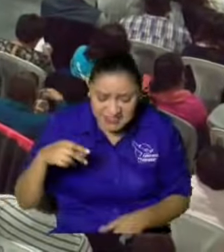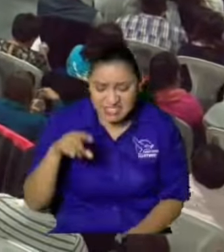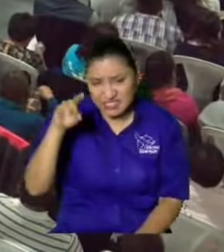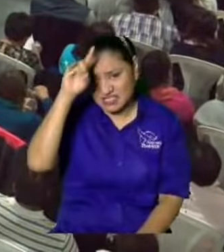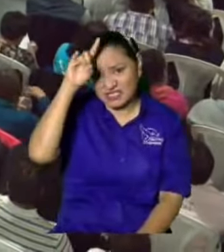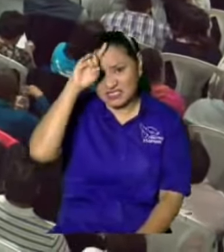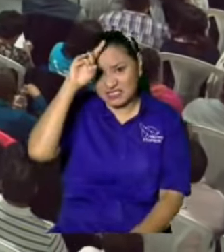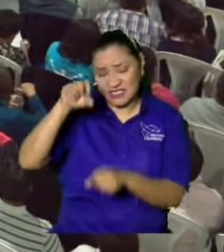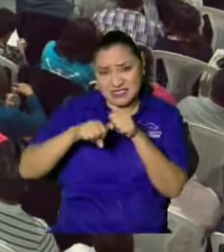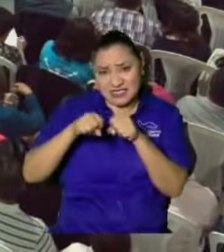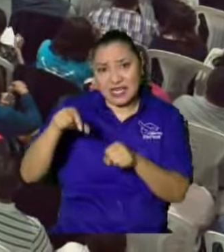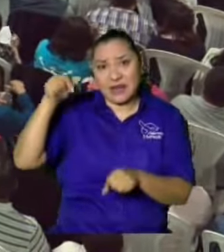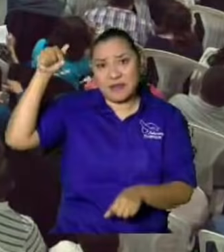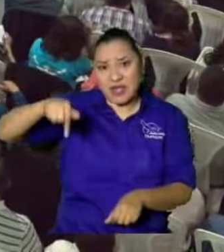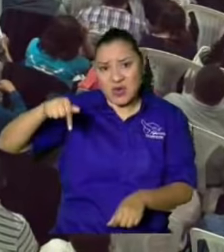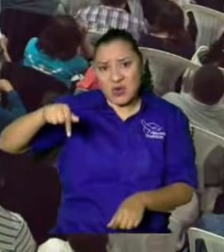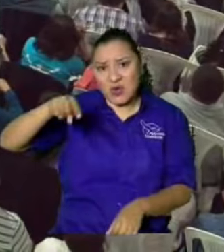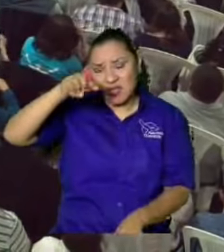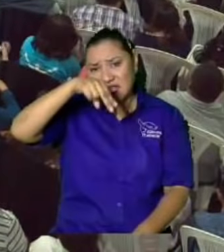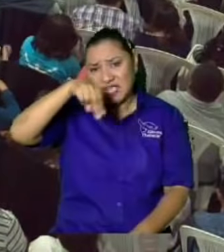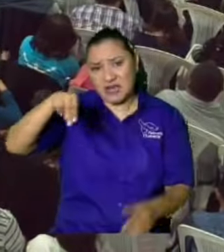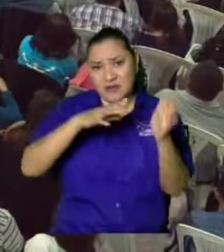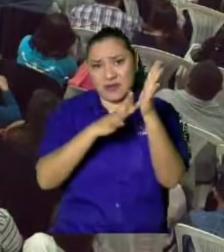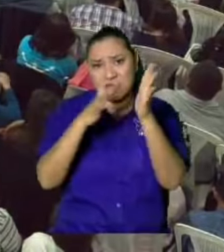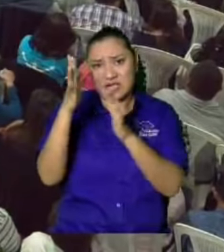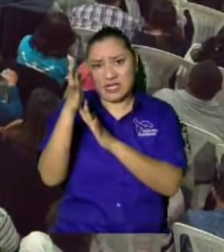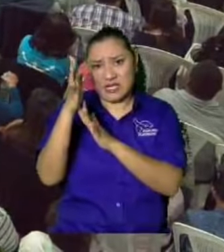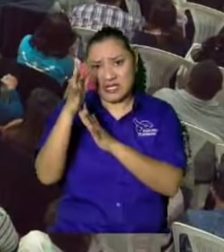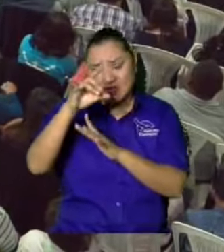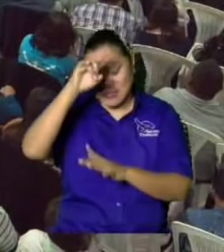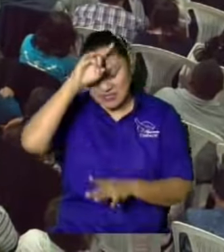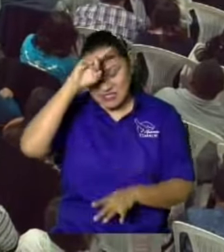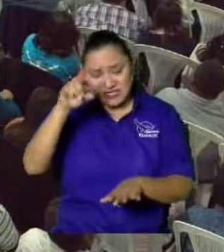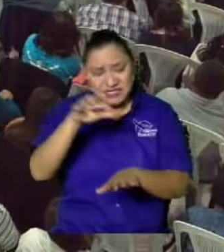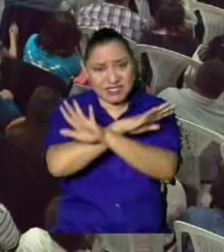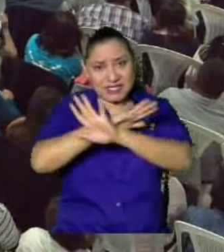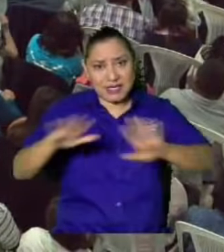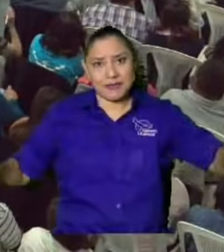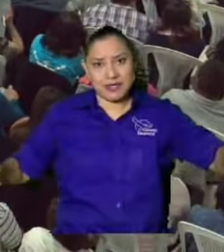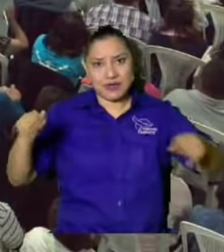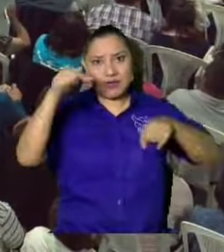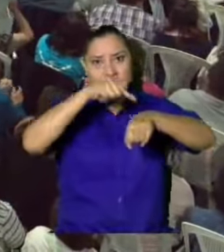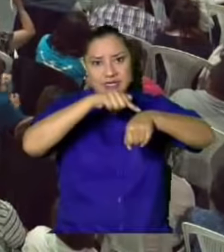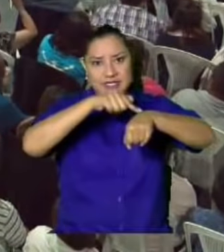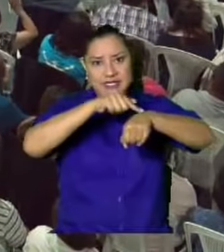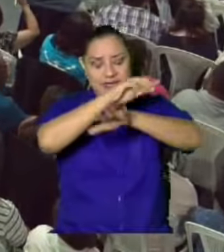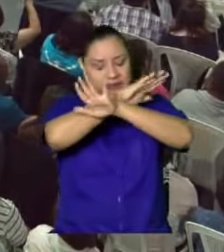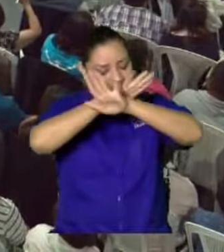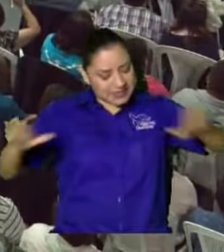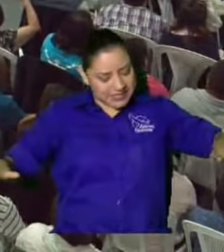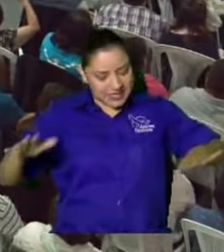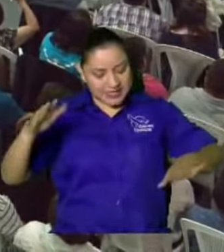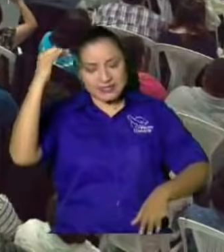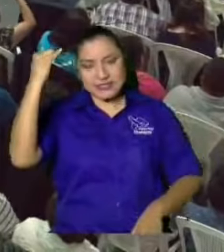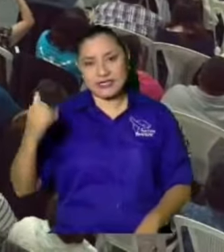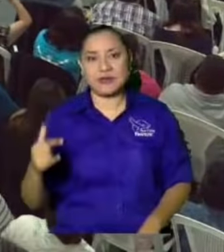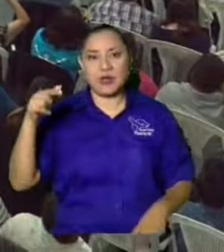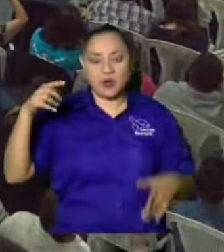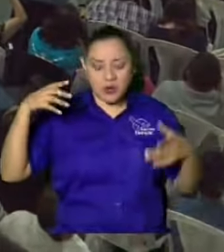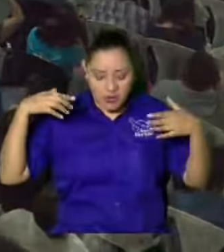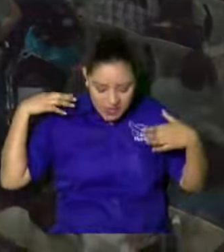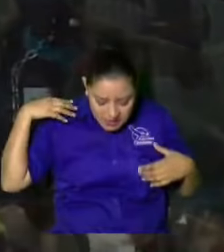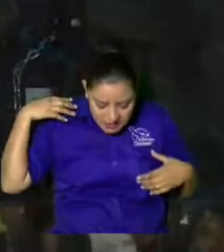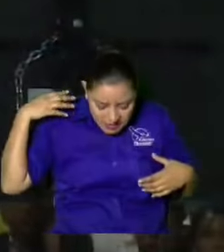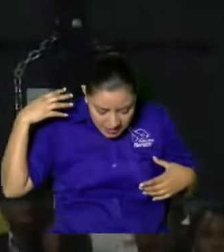Satanás la tuvo así. Pero yo le digo hoy a Satanás: se terminó ese tiempo, se terminó esa temporada. Hoy te enderezan, hoy